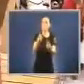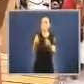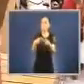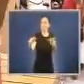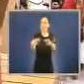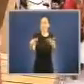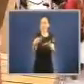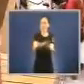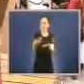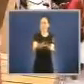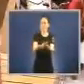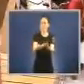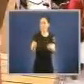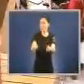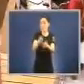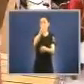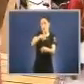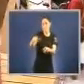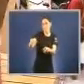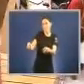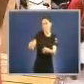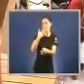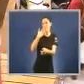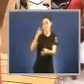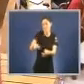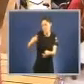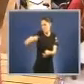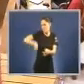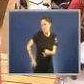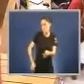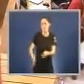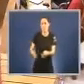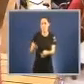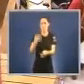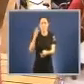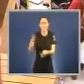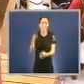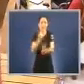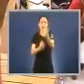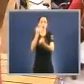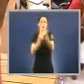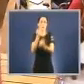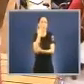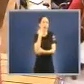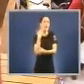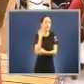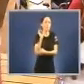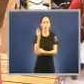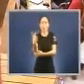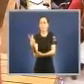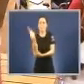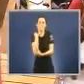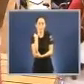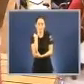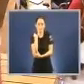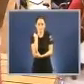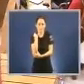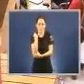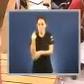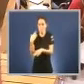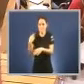rural sexan das persoas que sexan, teñan a renda que teñan unha economía saneada ou sexan pensionistas que cobren a